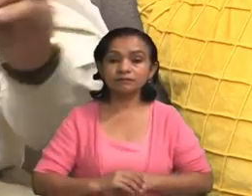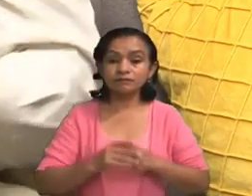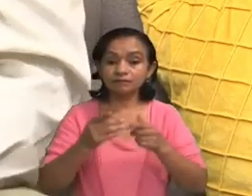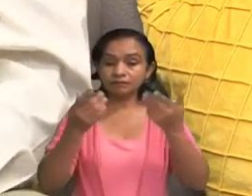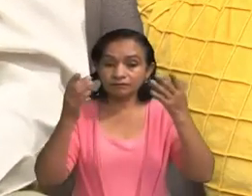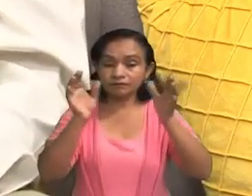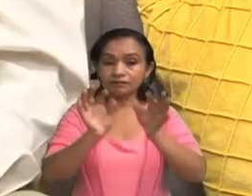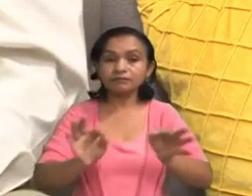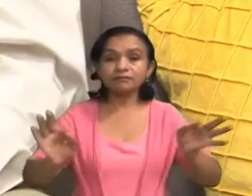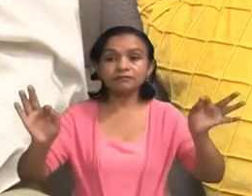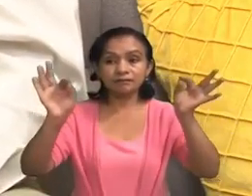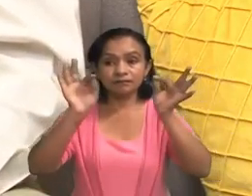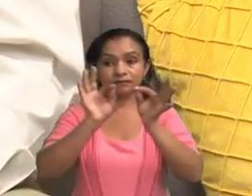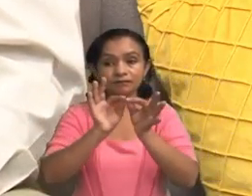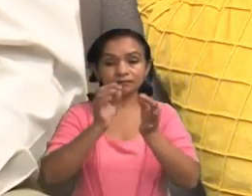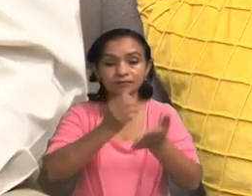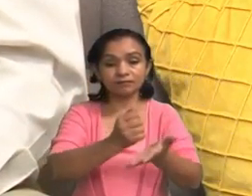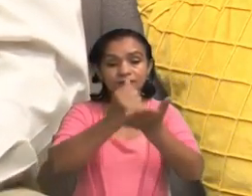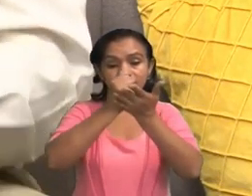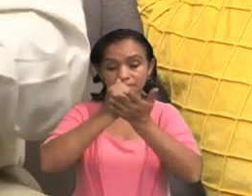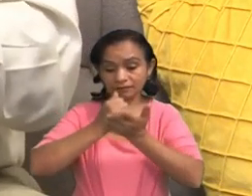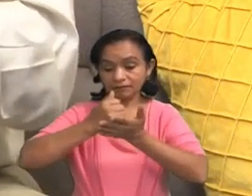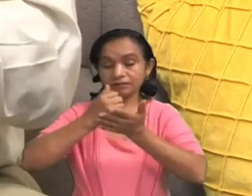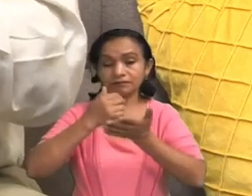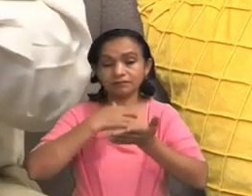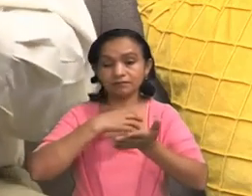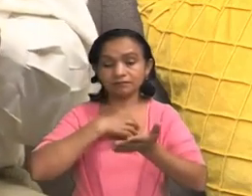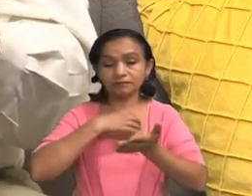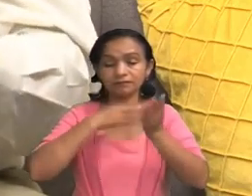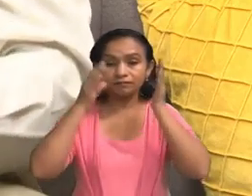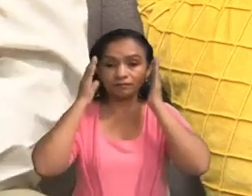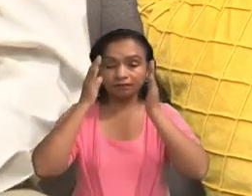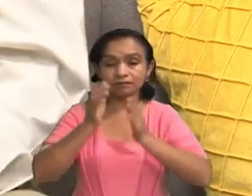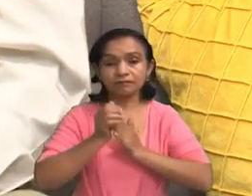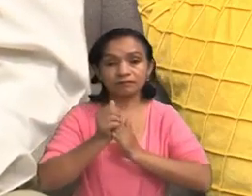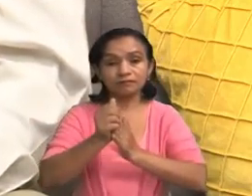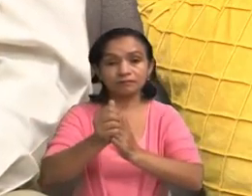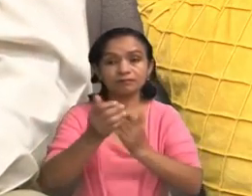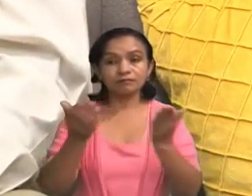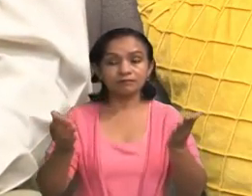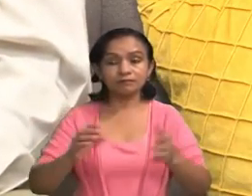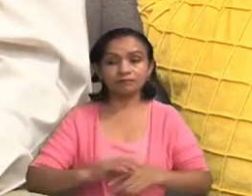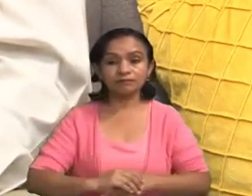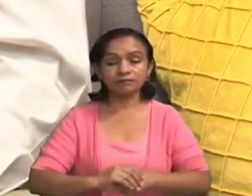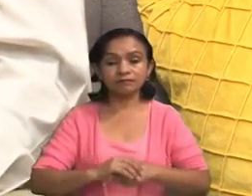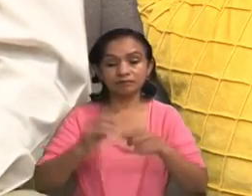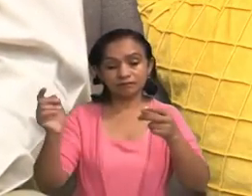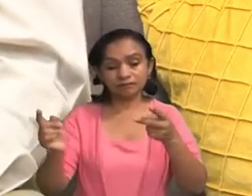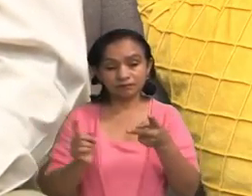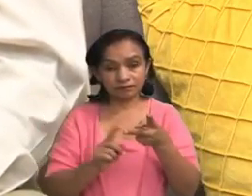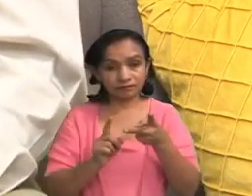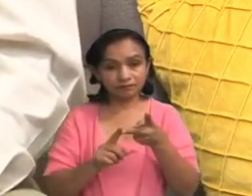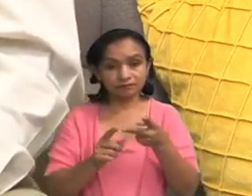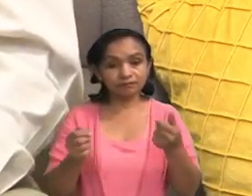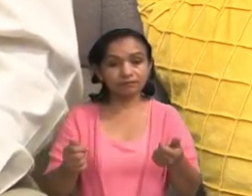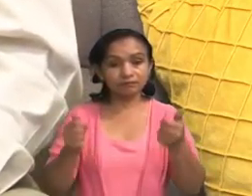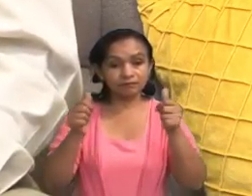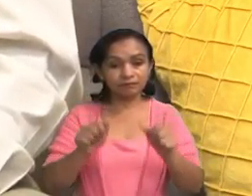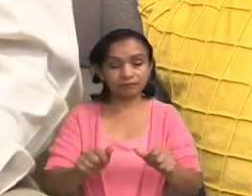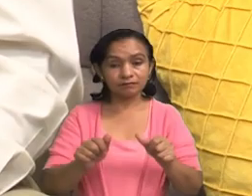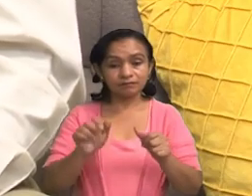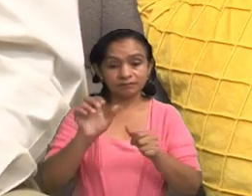elemento importante porque eso nos va a permitir enfocar seguimientos, digamos. En segundo lugar, establece